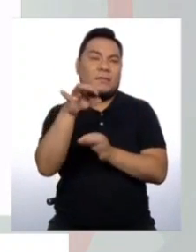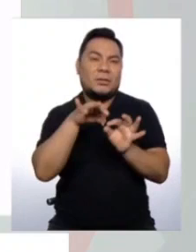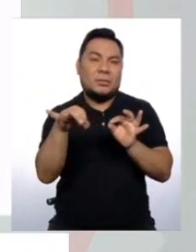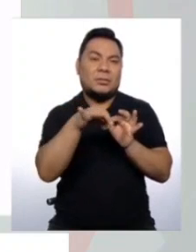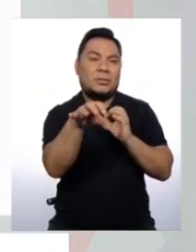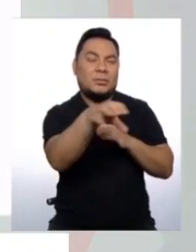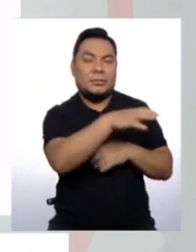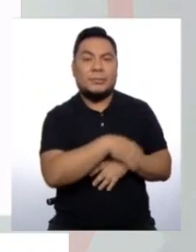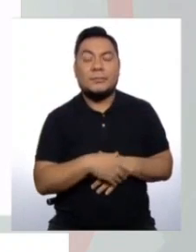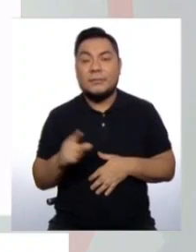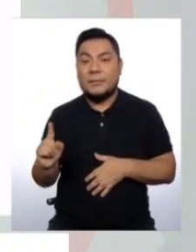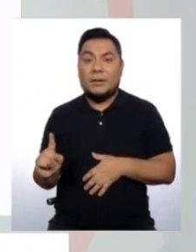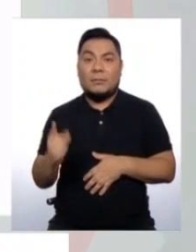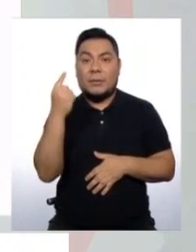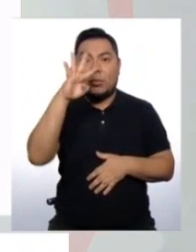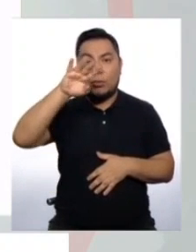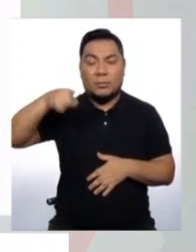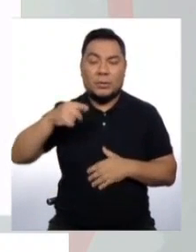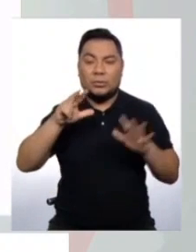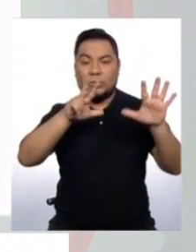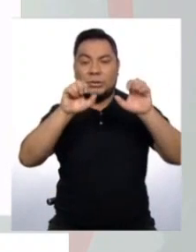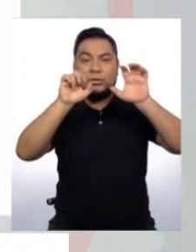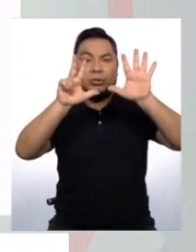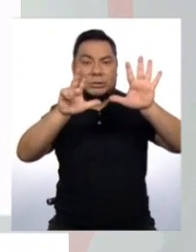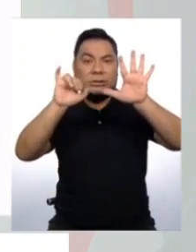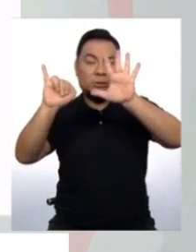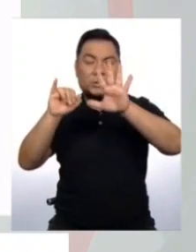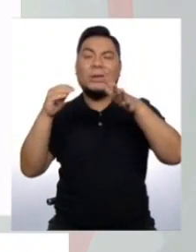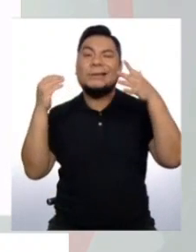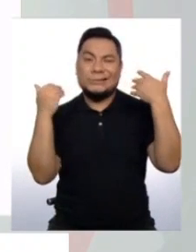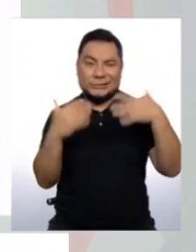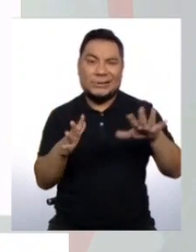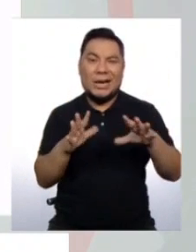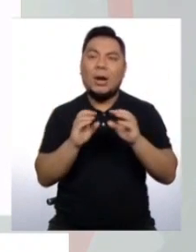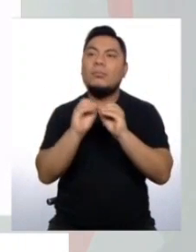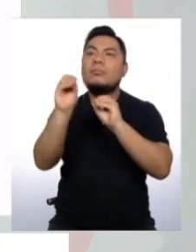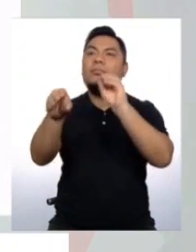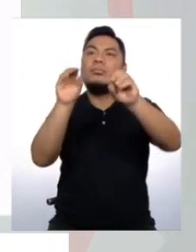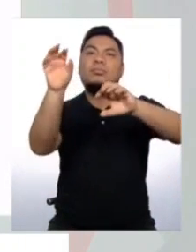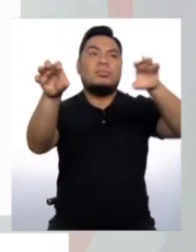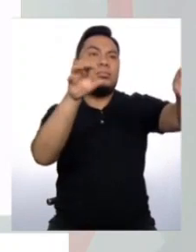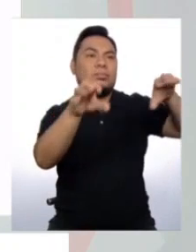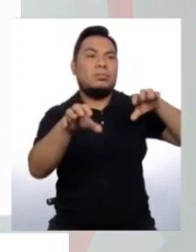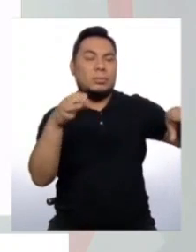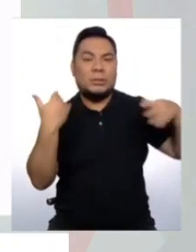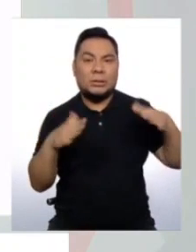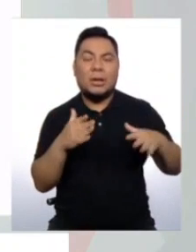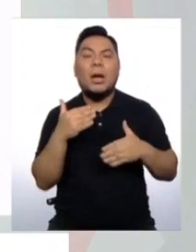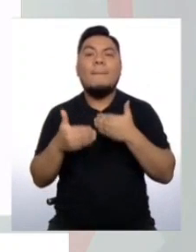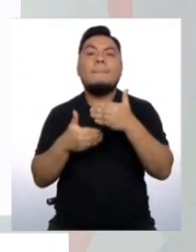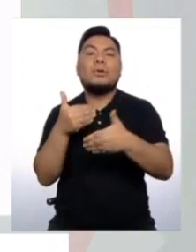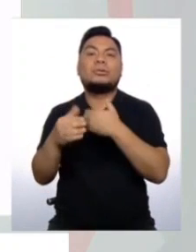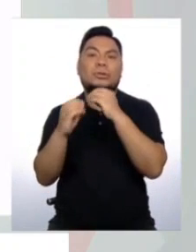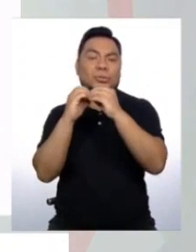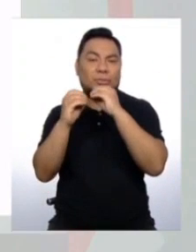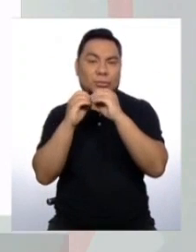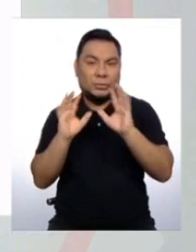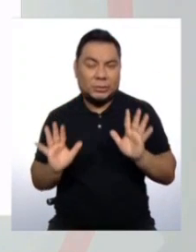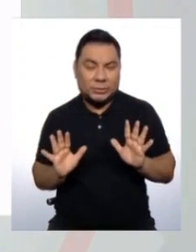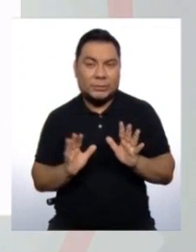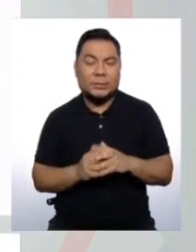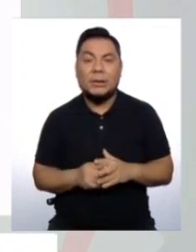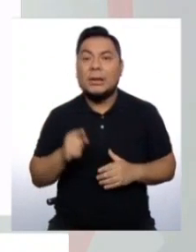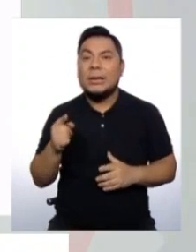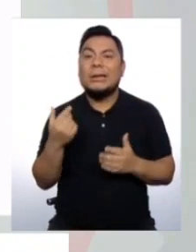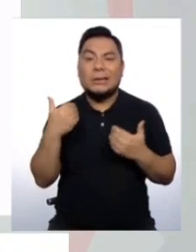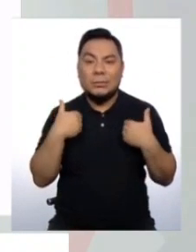Ya hemos, las primeras 4.886 ya están ubicadas y están en proceso de construcción. Y tenemos